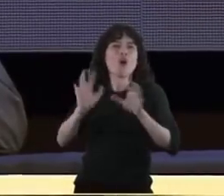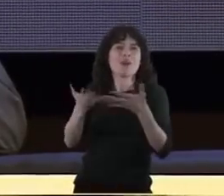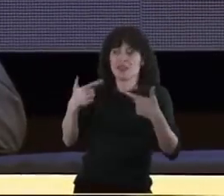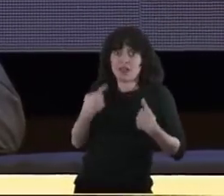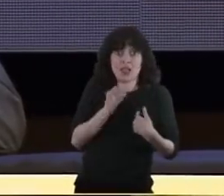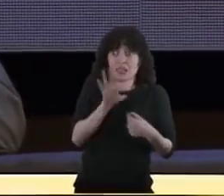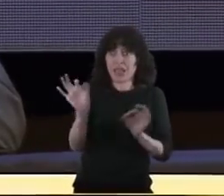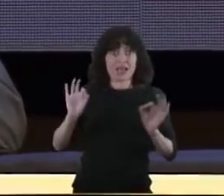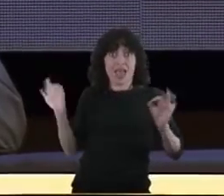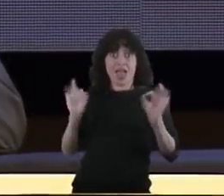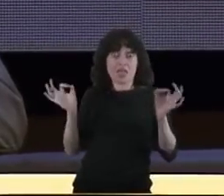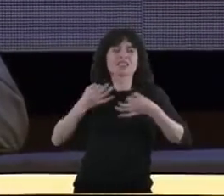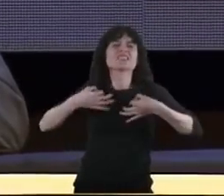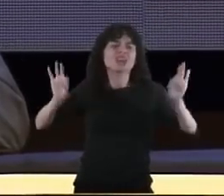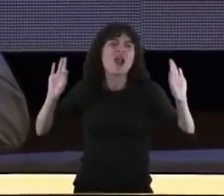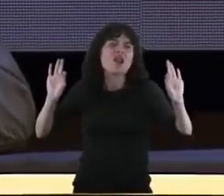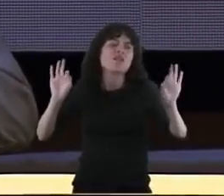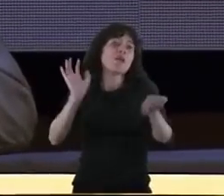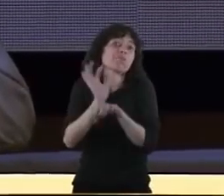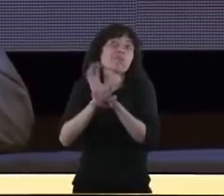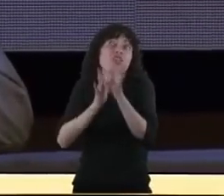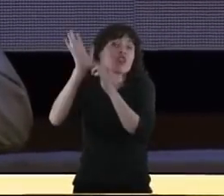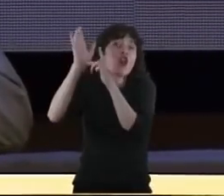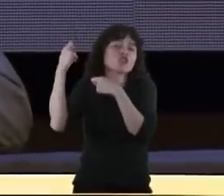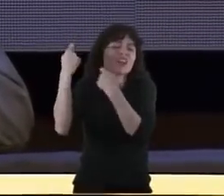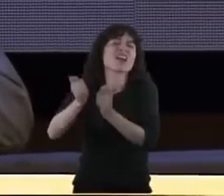Dios nos dio la oportunidad de seguir viviendo.